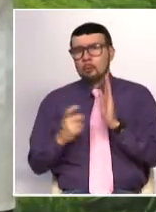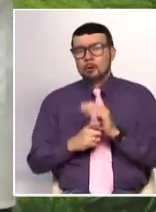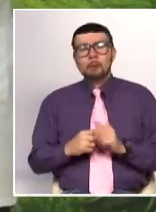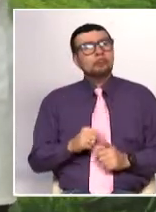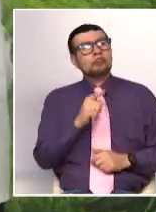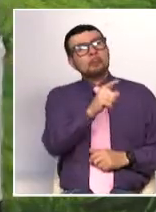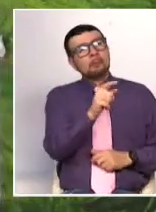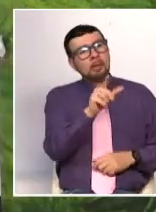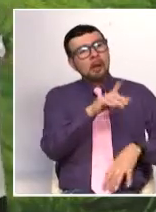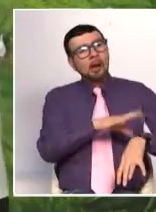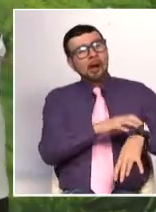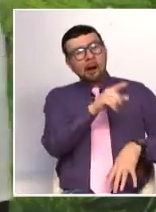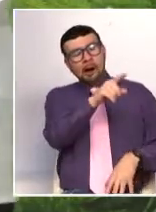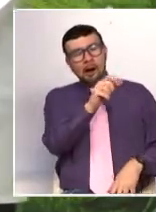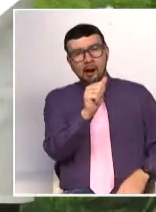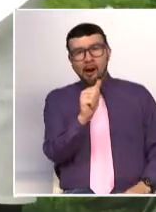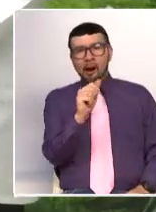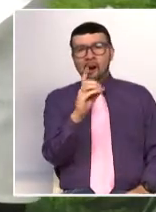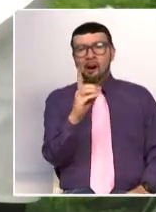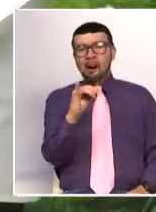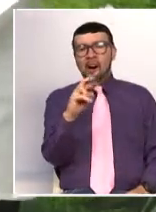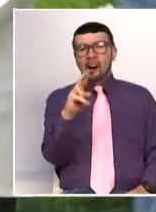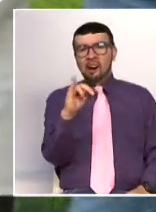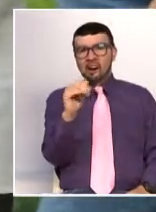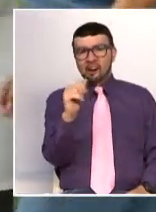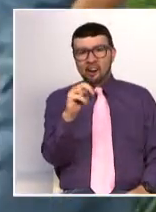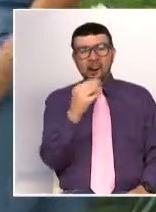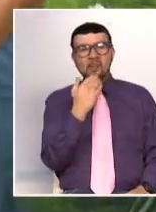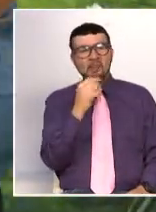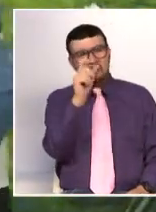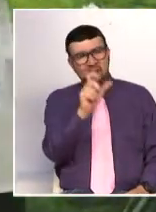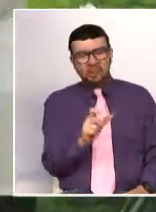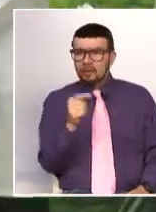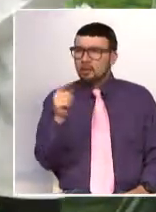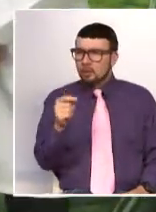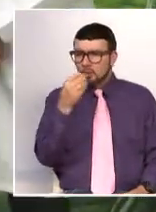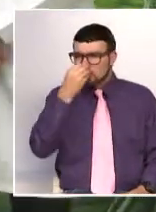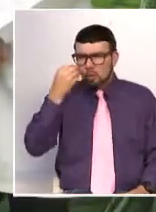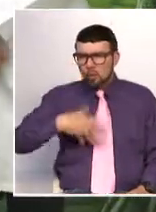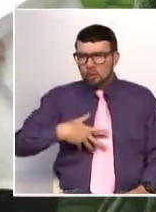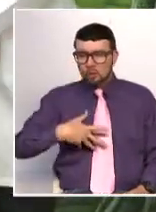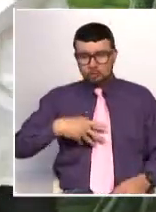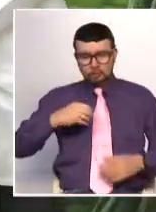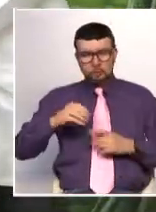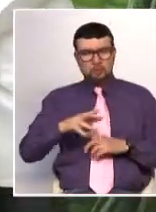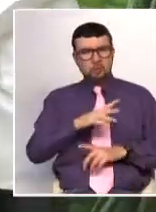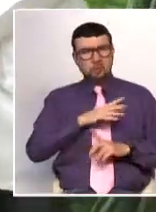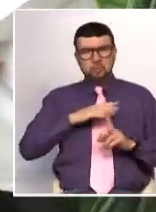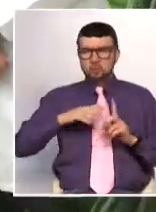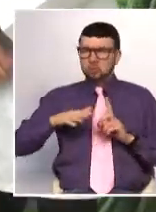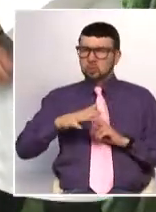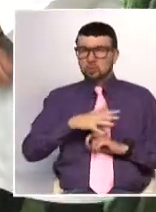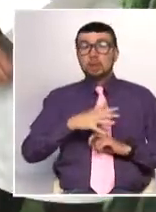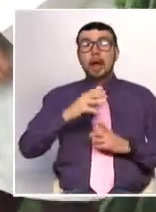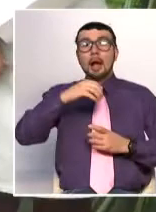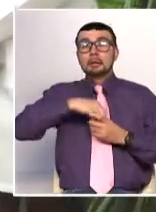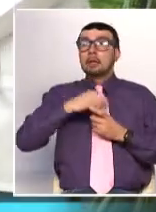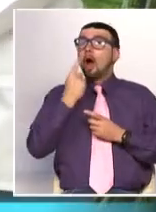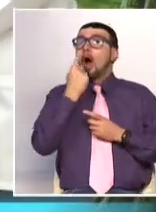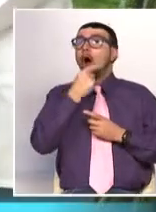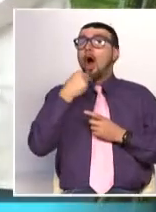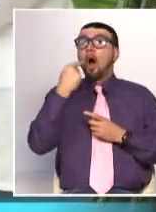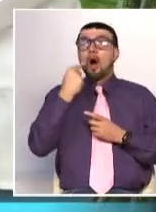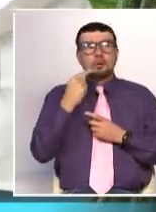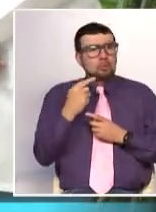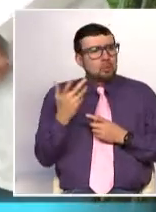cuente la evaluación tóxica que puede tener el paciente desde la boca es un